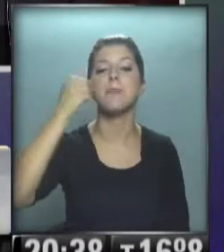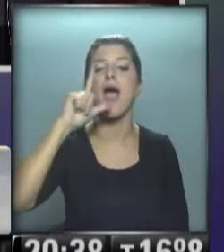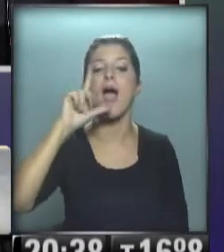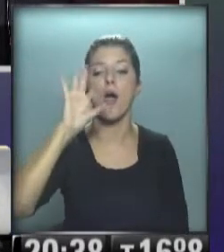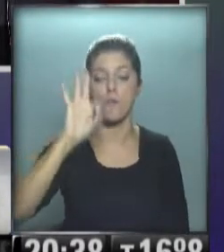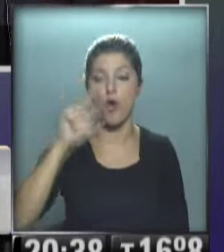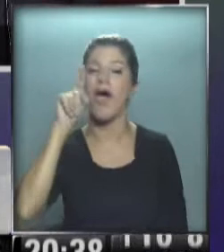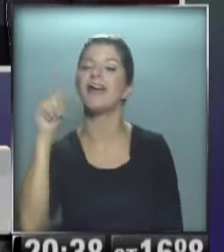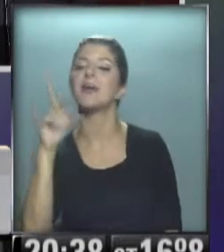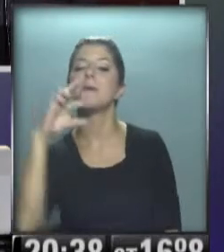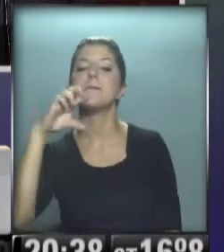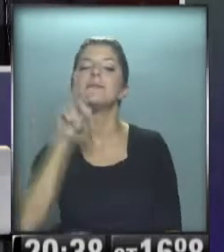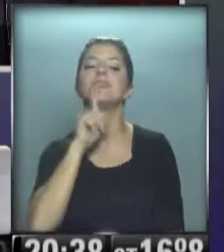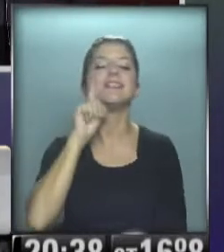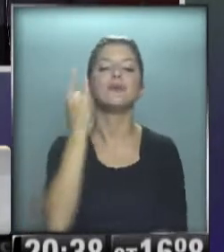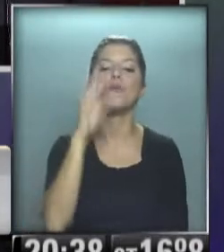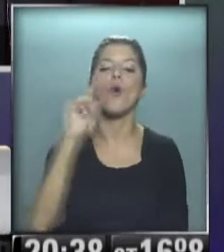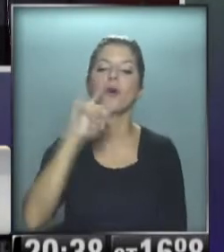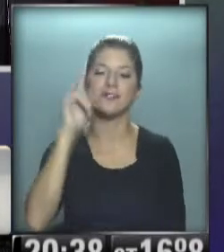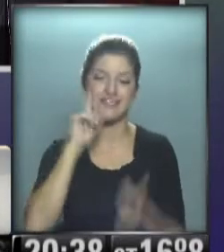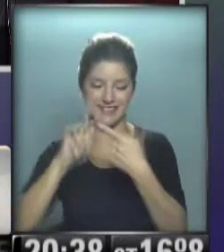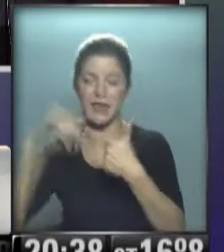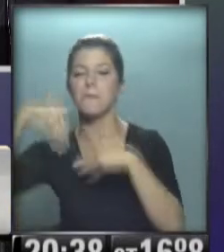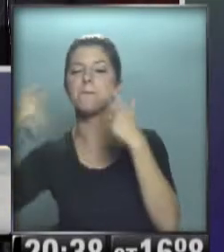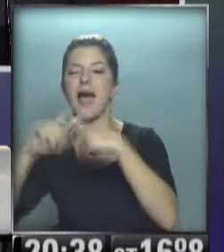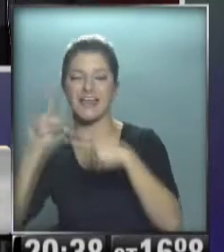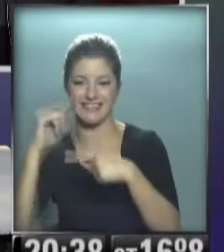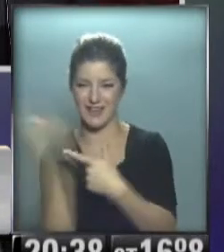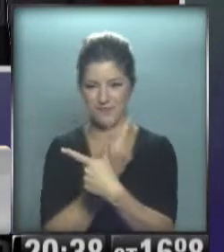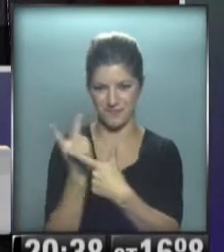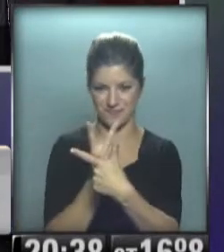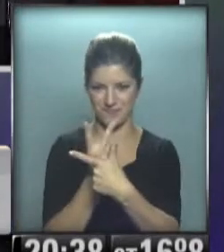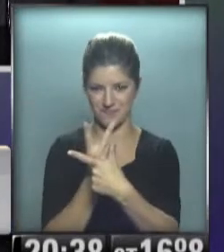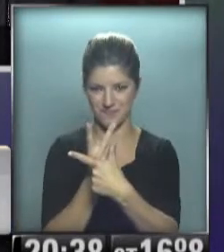Pablo Tiburci y Maximiliano Steinmann. Pablo, Maxi, adelante.